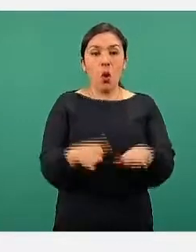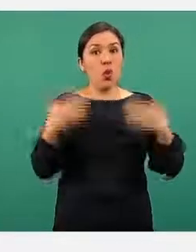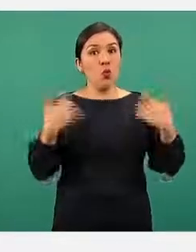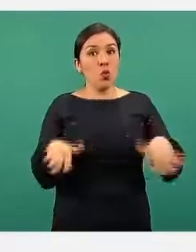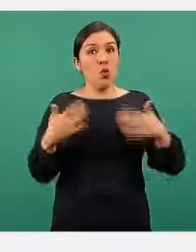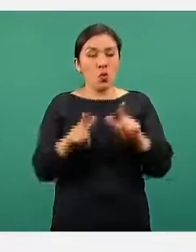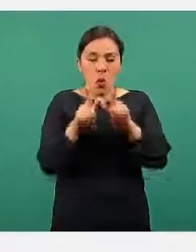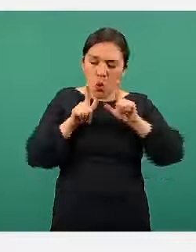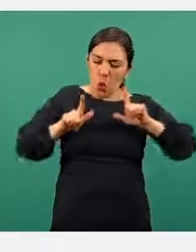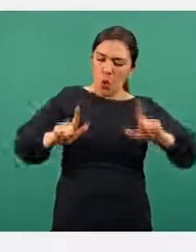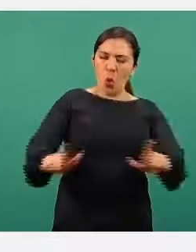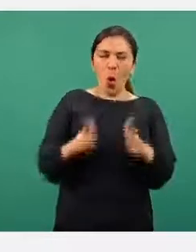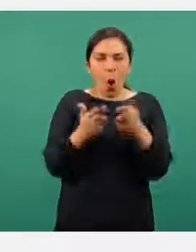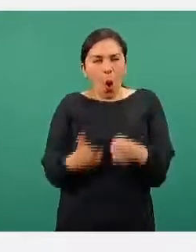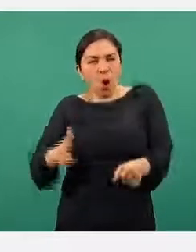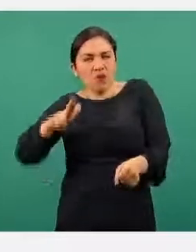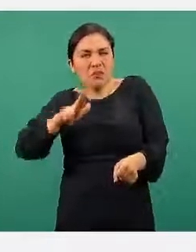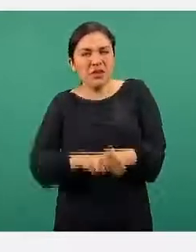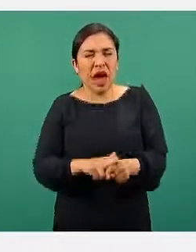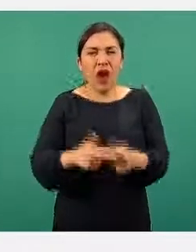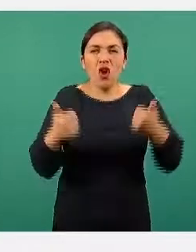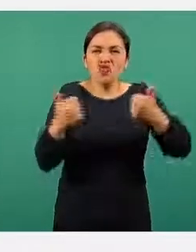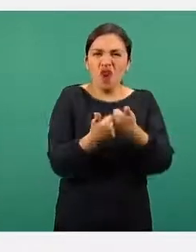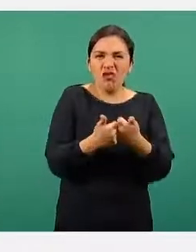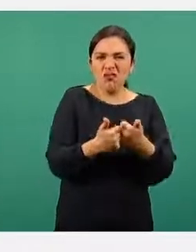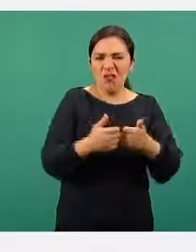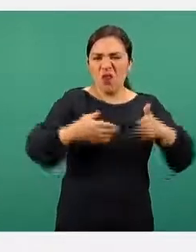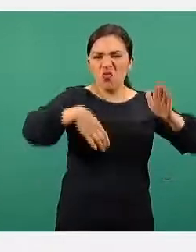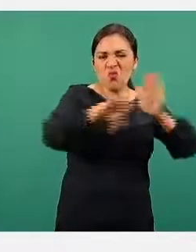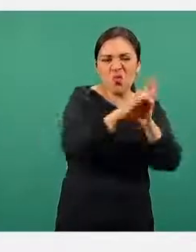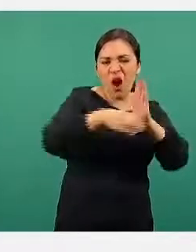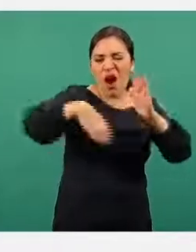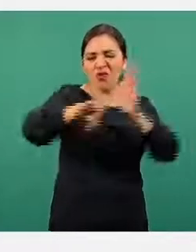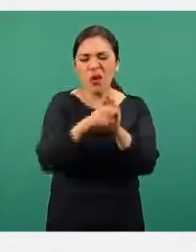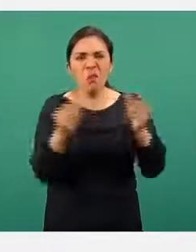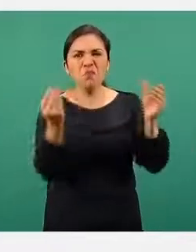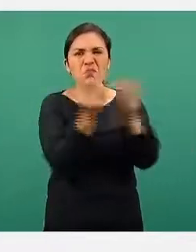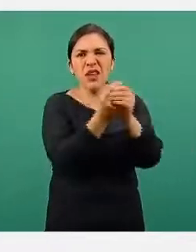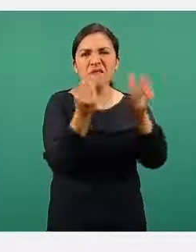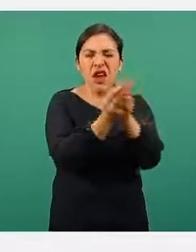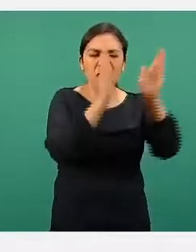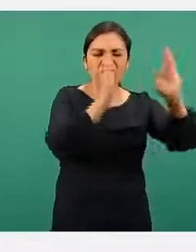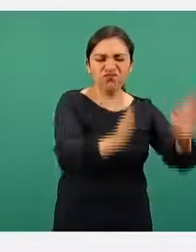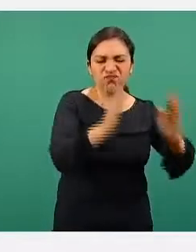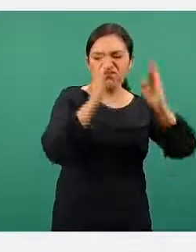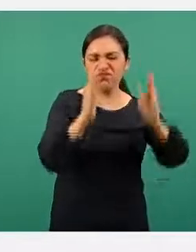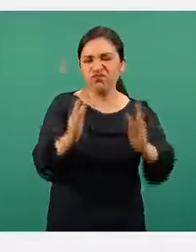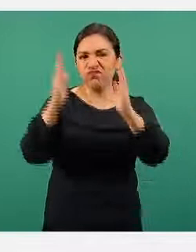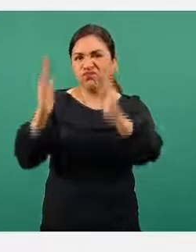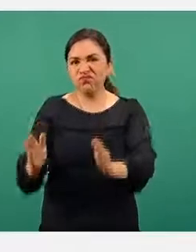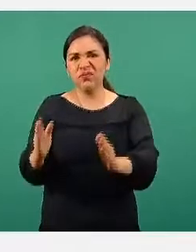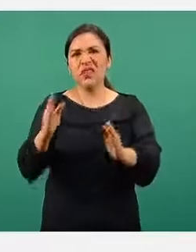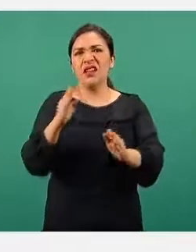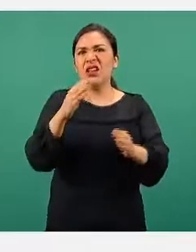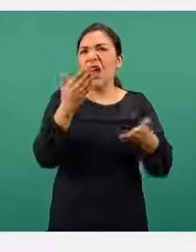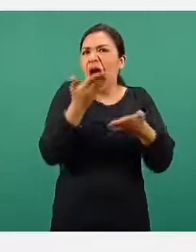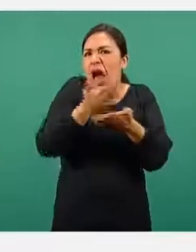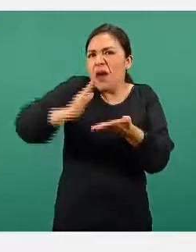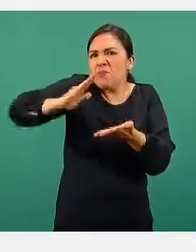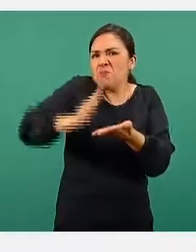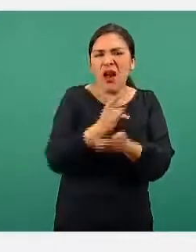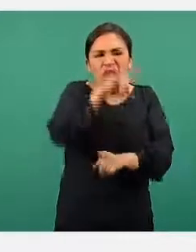hospital con sus secciones privadas, con sus cubículos,